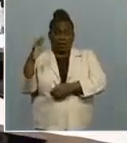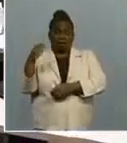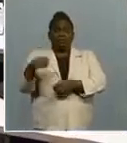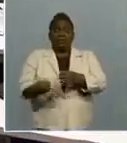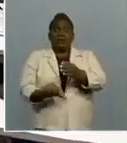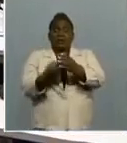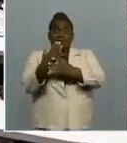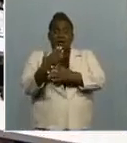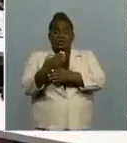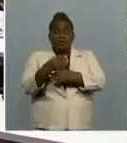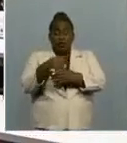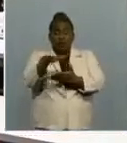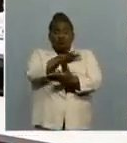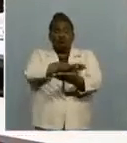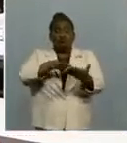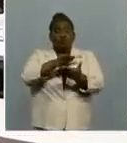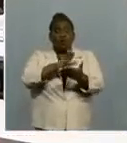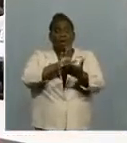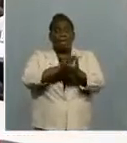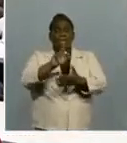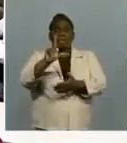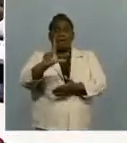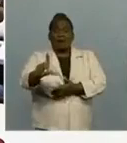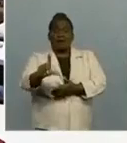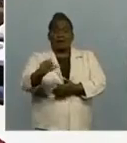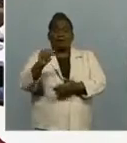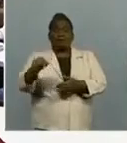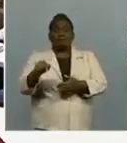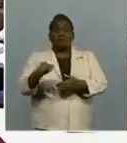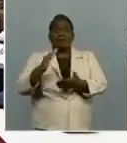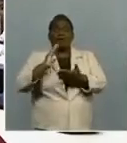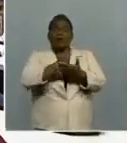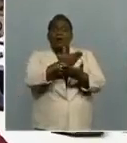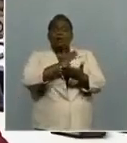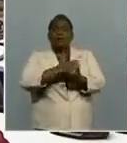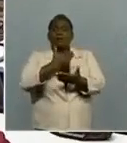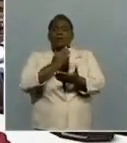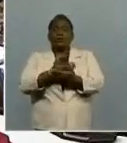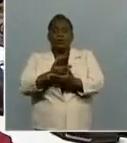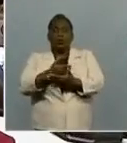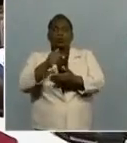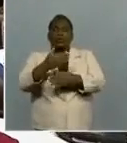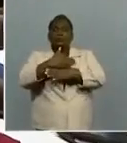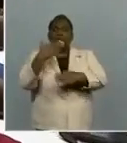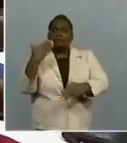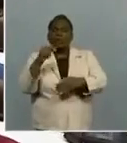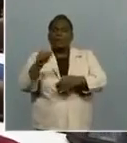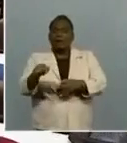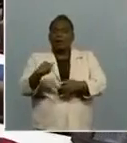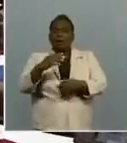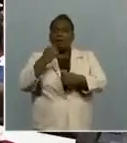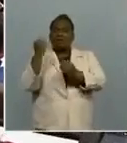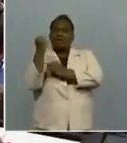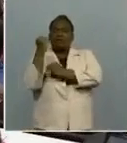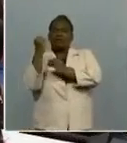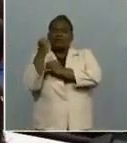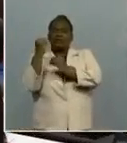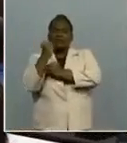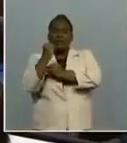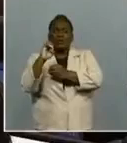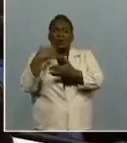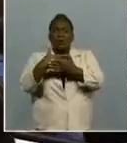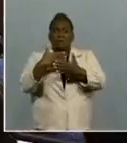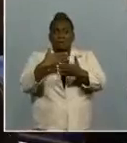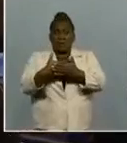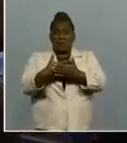especial de desarrollo de mariel la eliminación de trabas para el fortalecimiento de la empresa estatal cubana las inversiones en